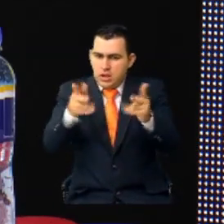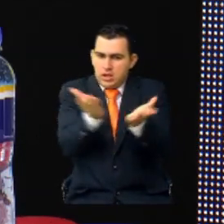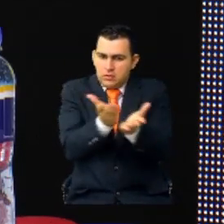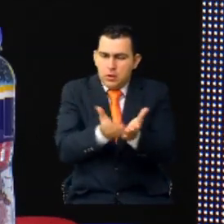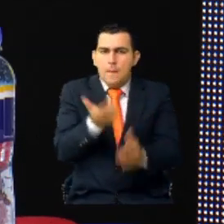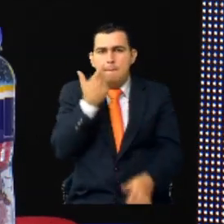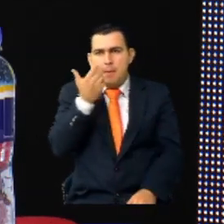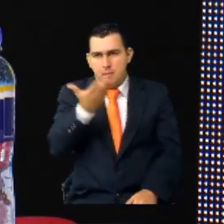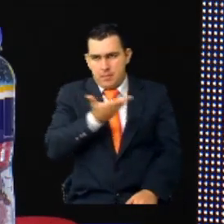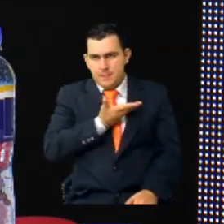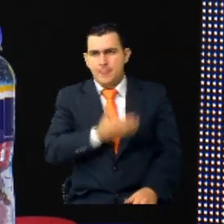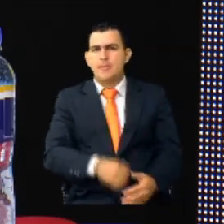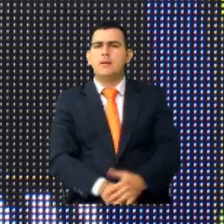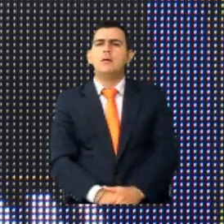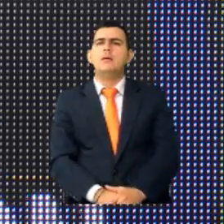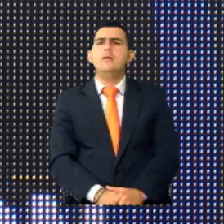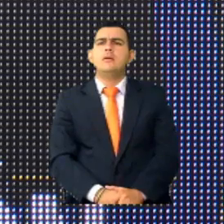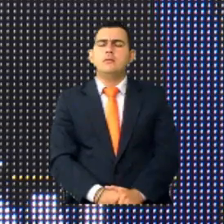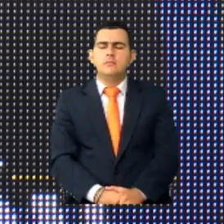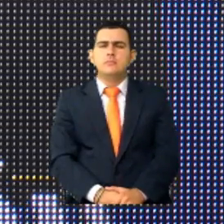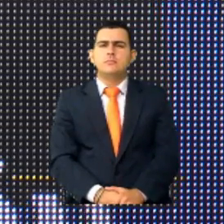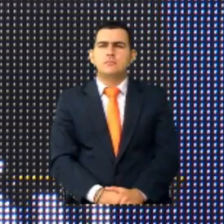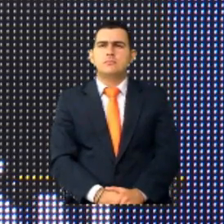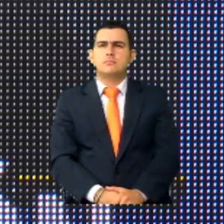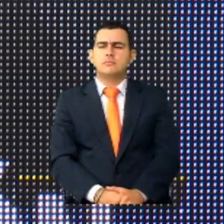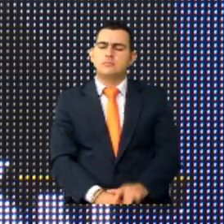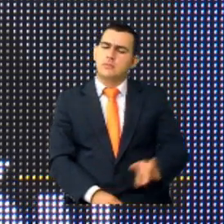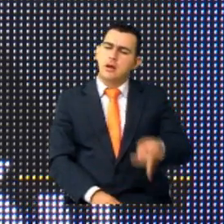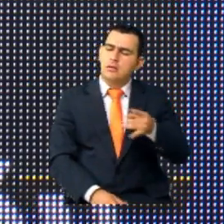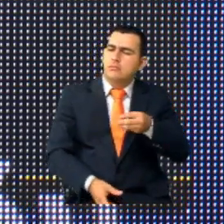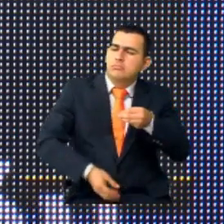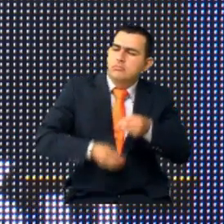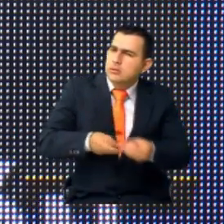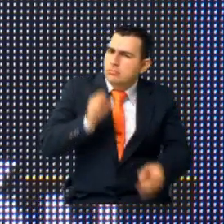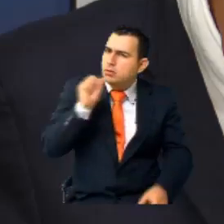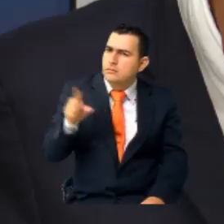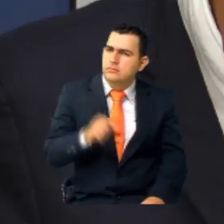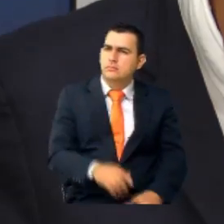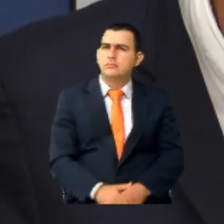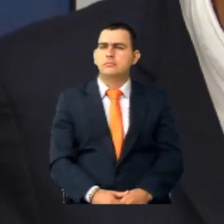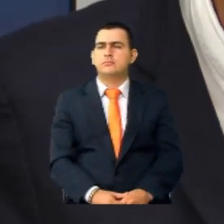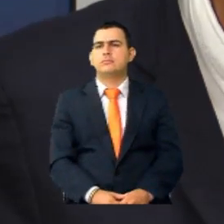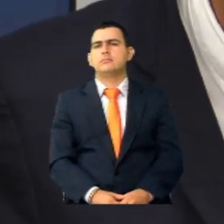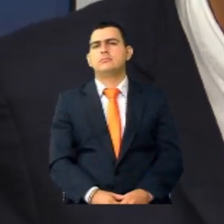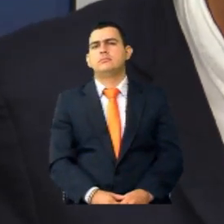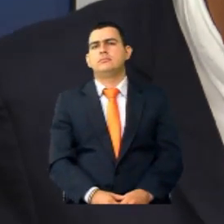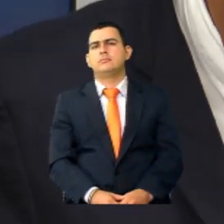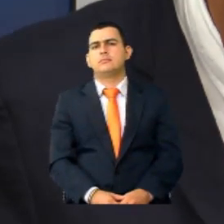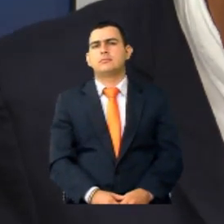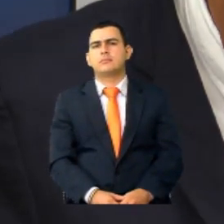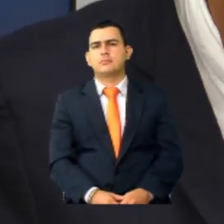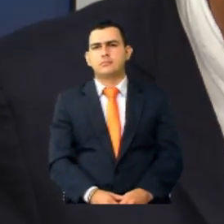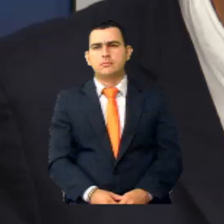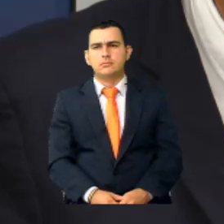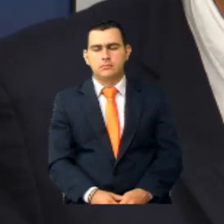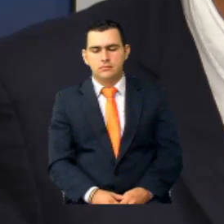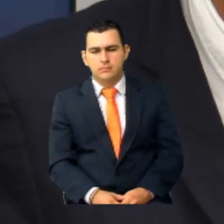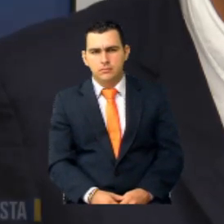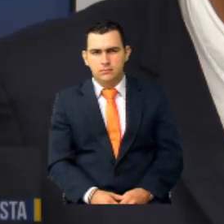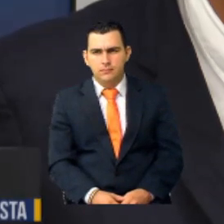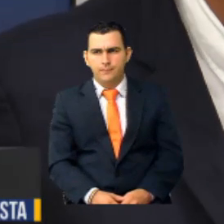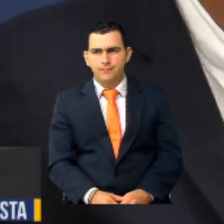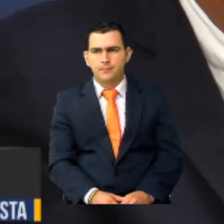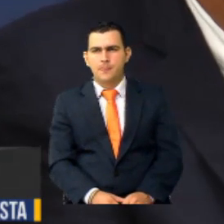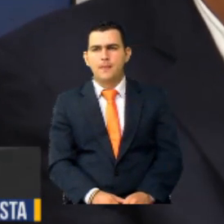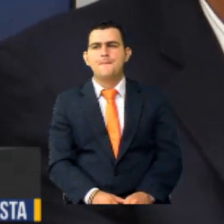padres de familia. Luis Alberto, ¿algo más por decir? ¿Contrapregunta? Conociendo, doctor Darío,